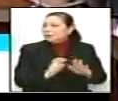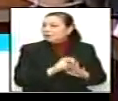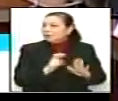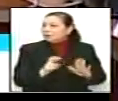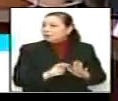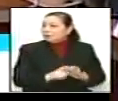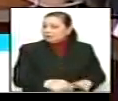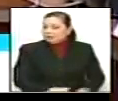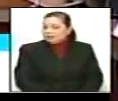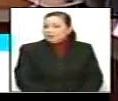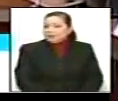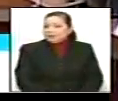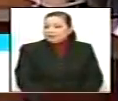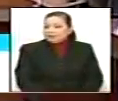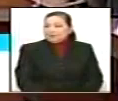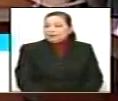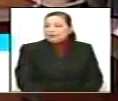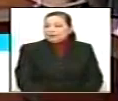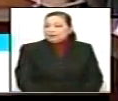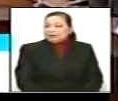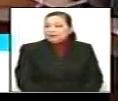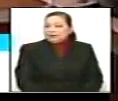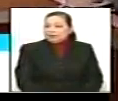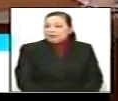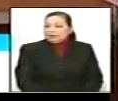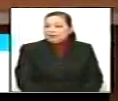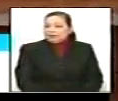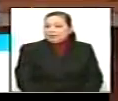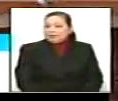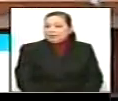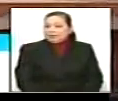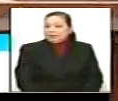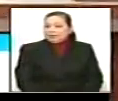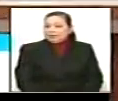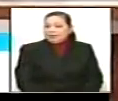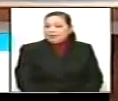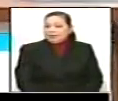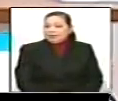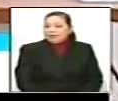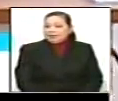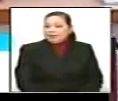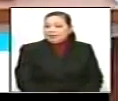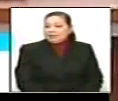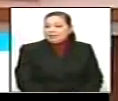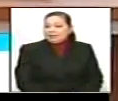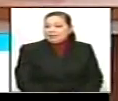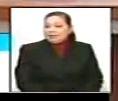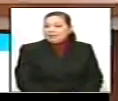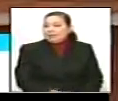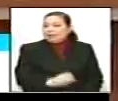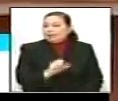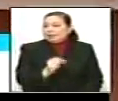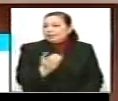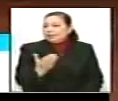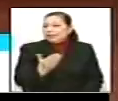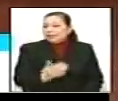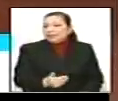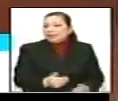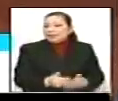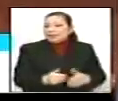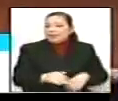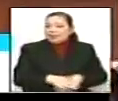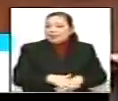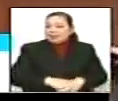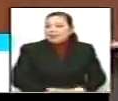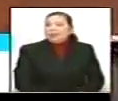proyectos. Adelante, con su permiso, presidente. Siempre con su venia, señora presidenta. En efecto, la anterior